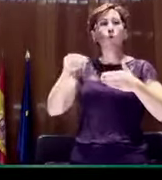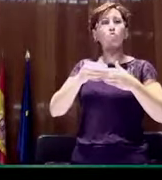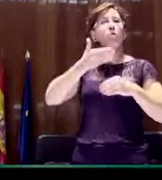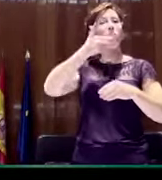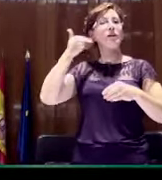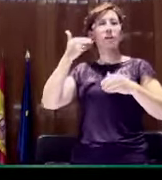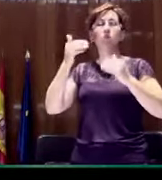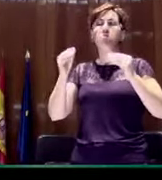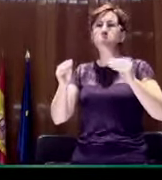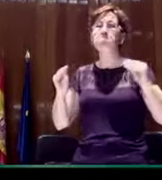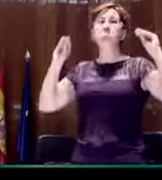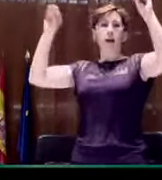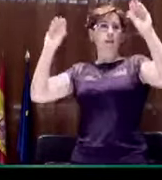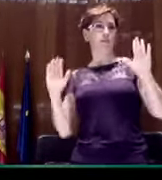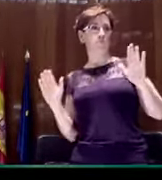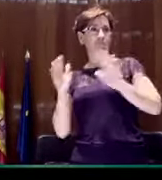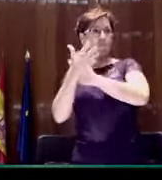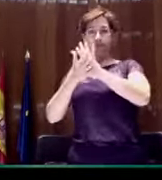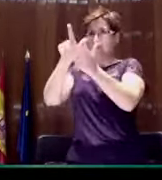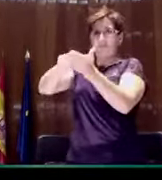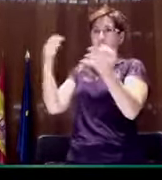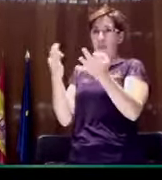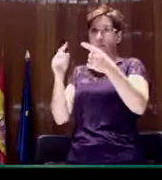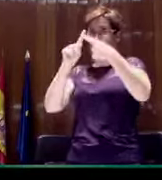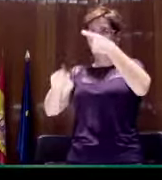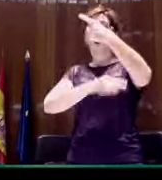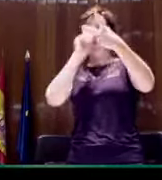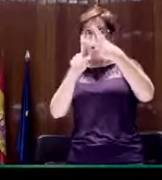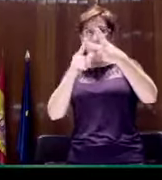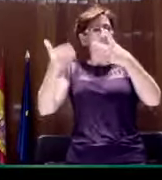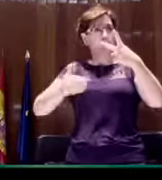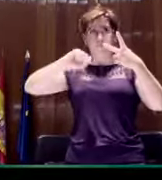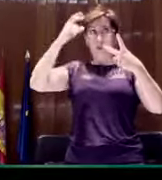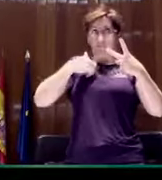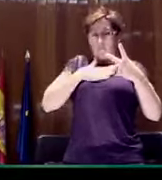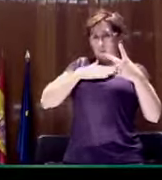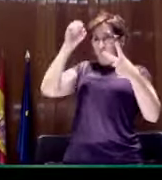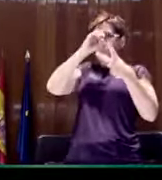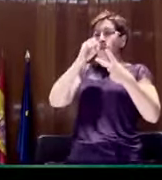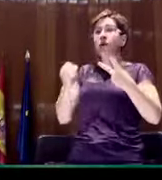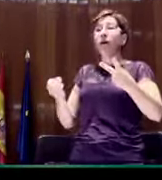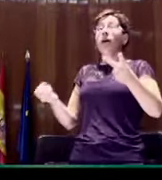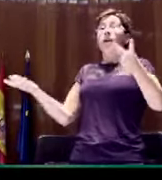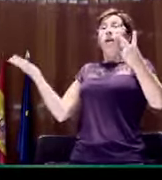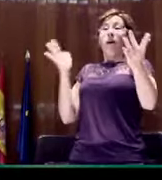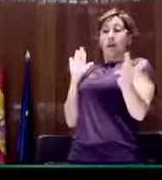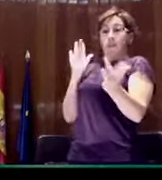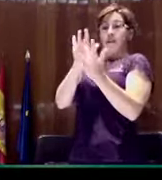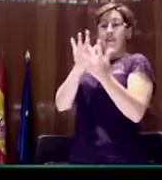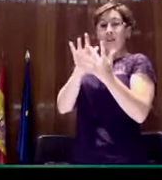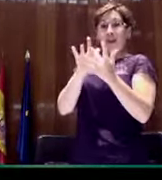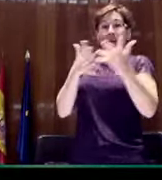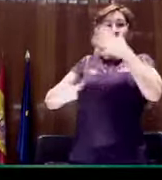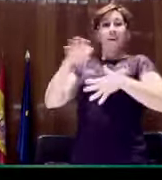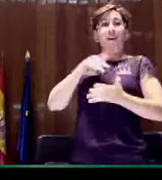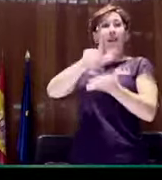que lograr, y esa es la más importante para mí, es que la adquisición de la lengua sea lo más temprana posible y sea la primera opción, o sea,